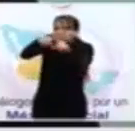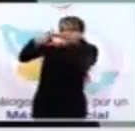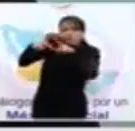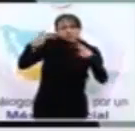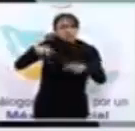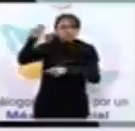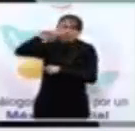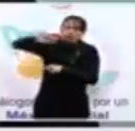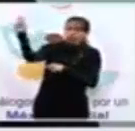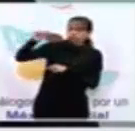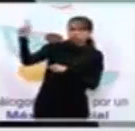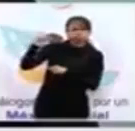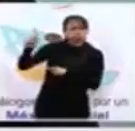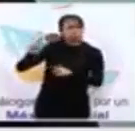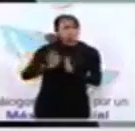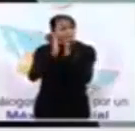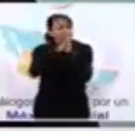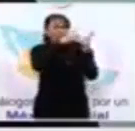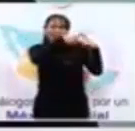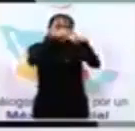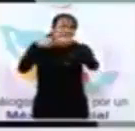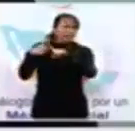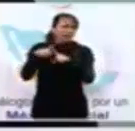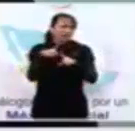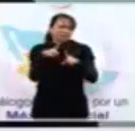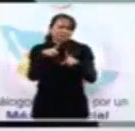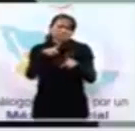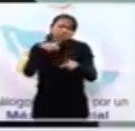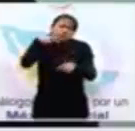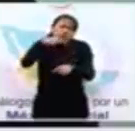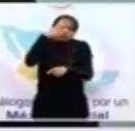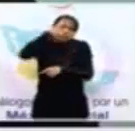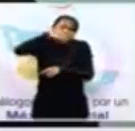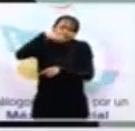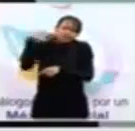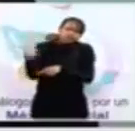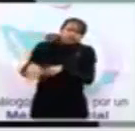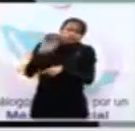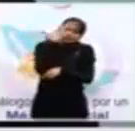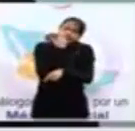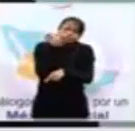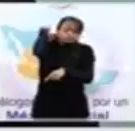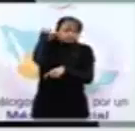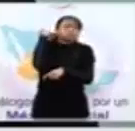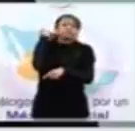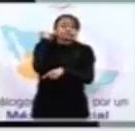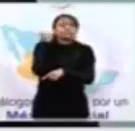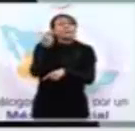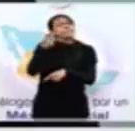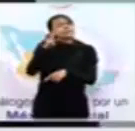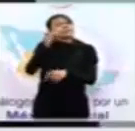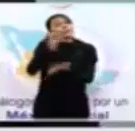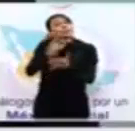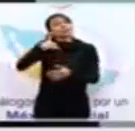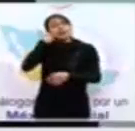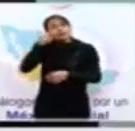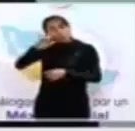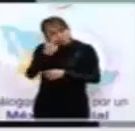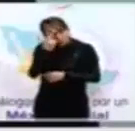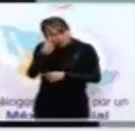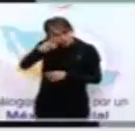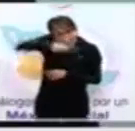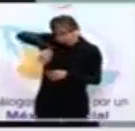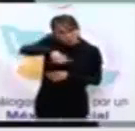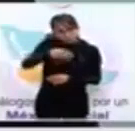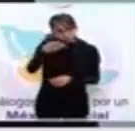gente que ha deseado participar a lo largo de estas sesiones. Solamente recordarles que el objetivo de este análisis de